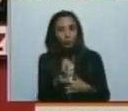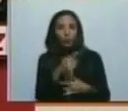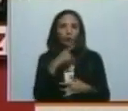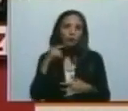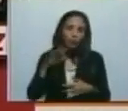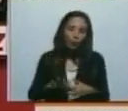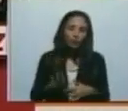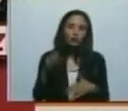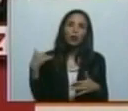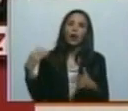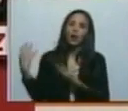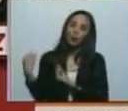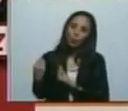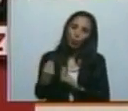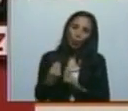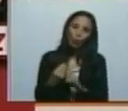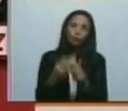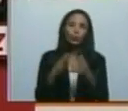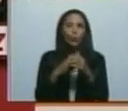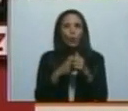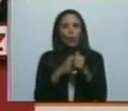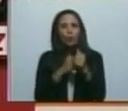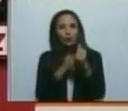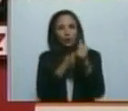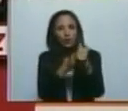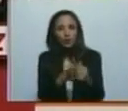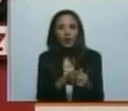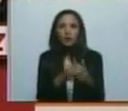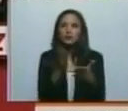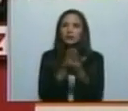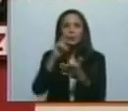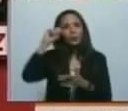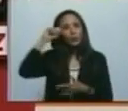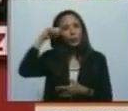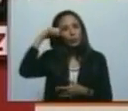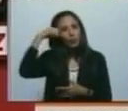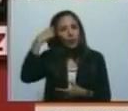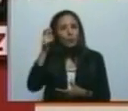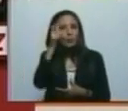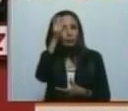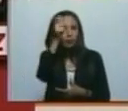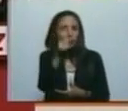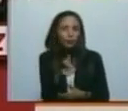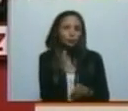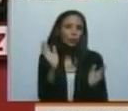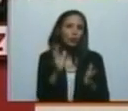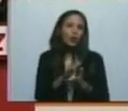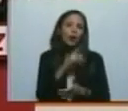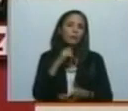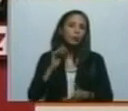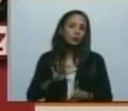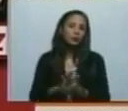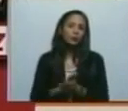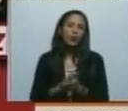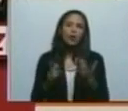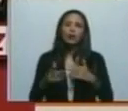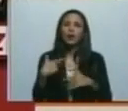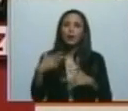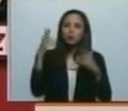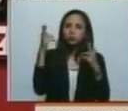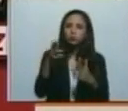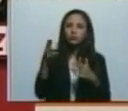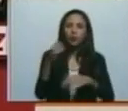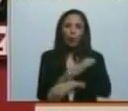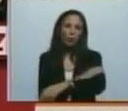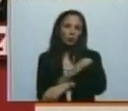cargamos, nos guían, nos ayudan, nos inspiran. Mártires asesinados por la derecha fascista en